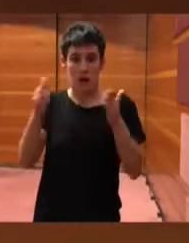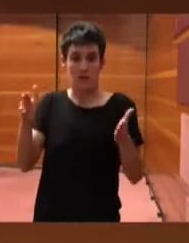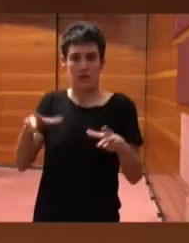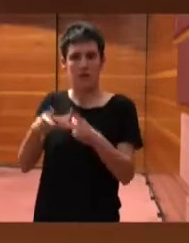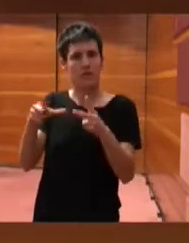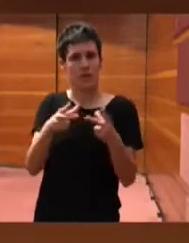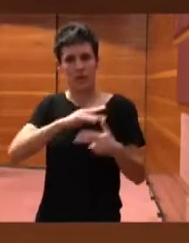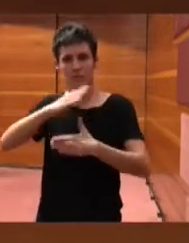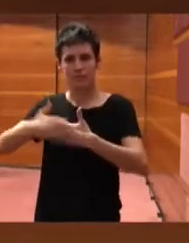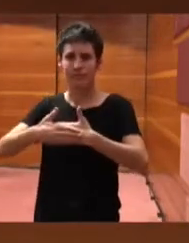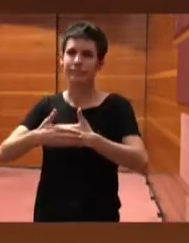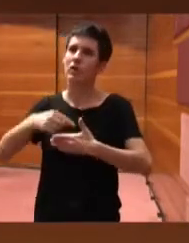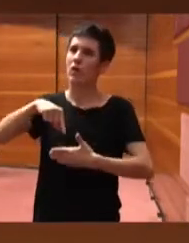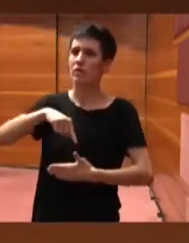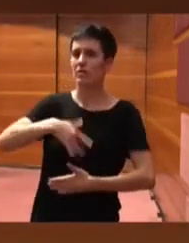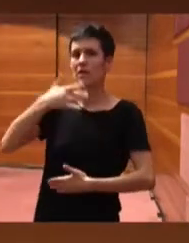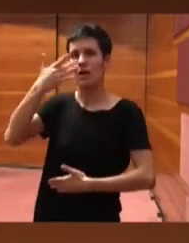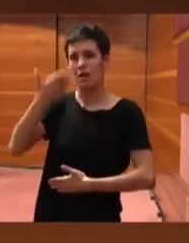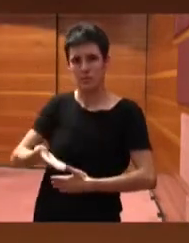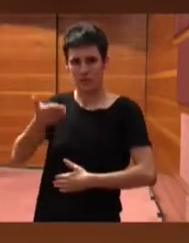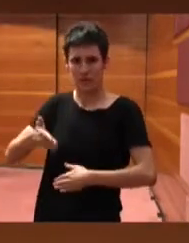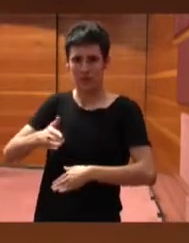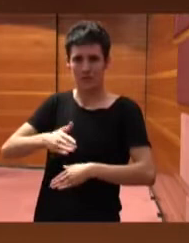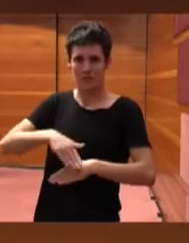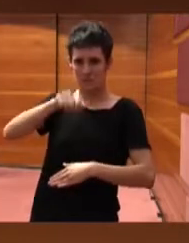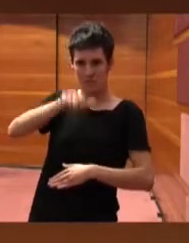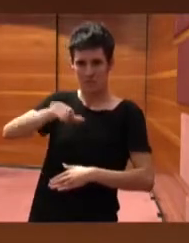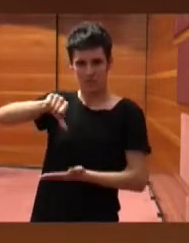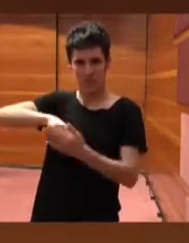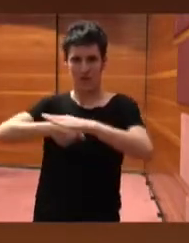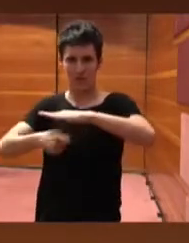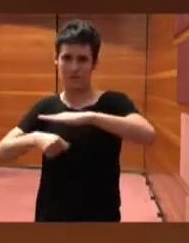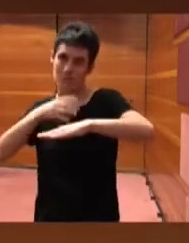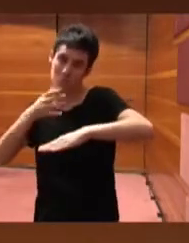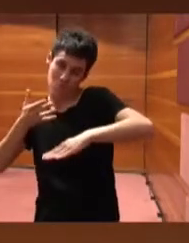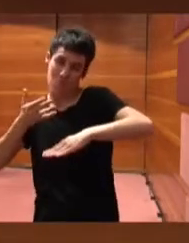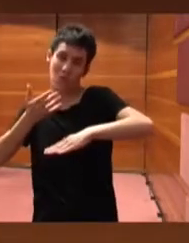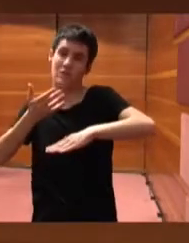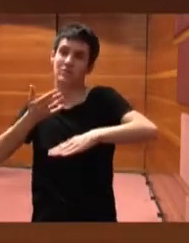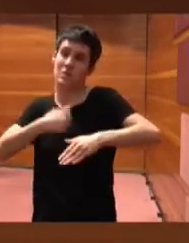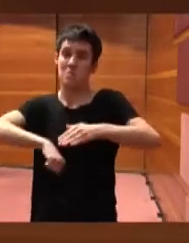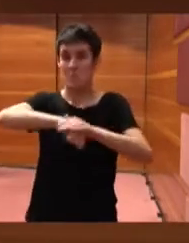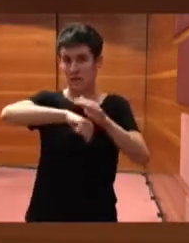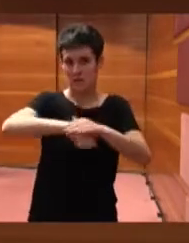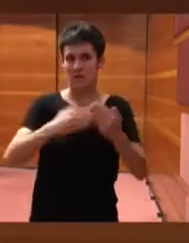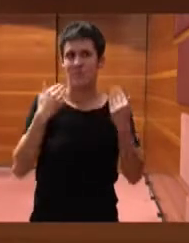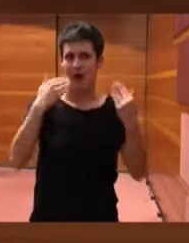Y como hoy también es un día importante para los vitorianos, vitorianas y alaveses y alavesas, pues a ver, ánimo al